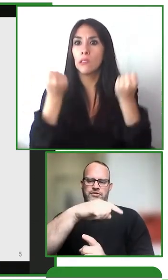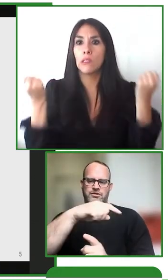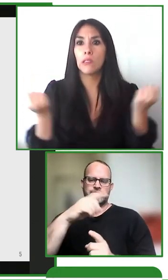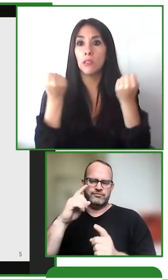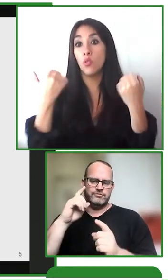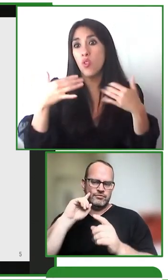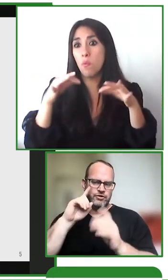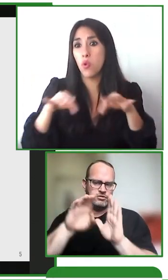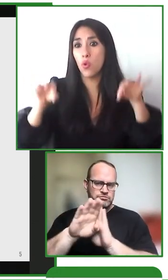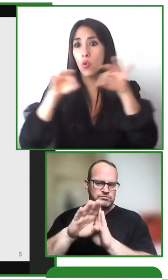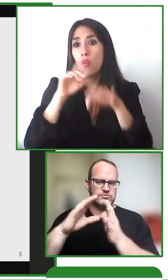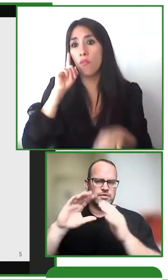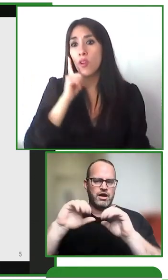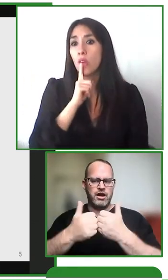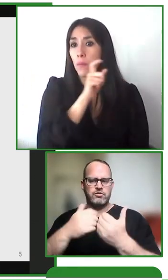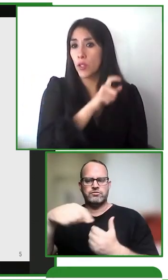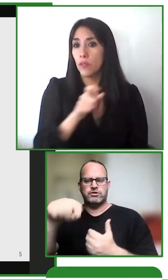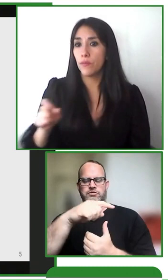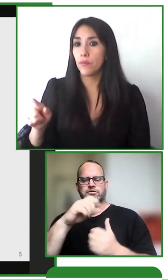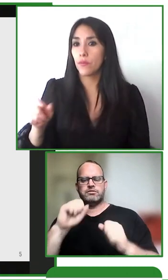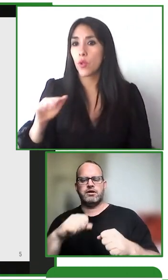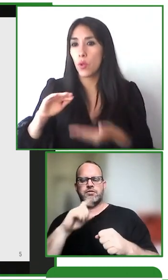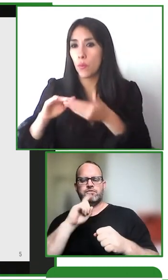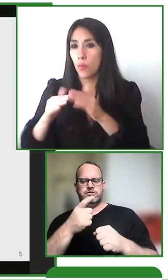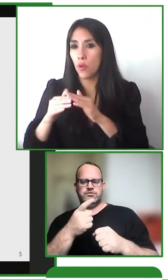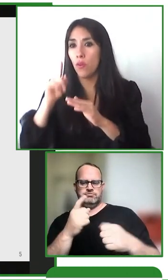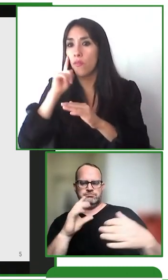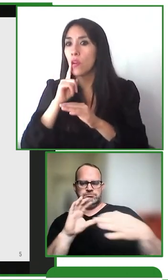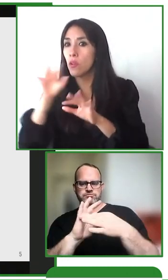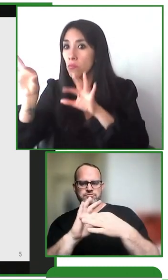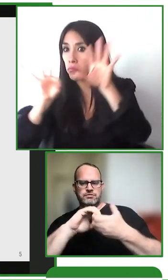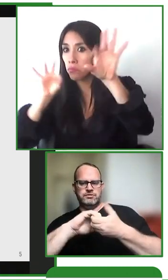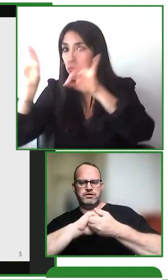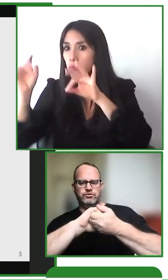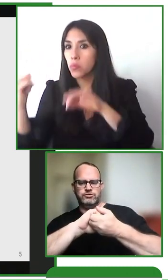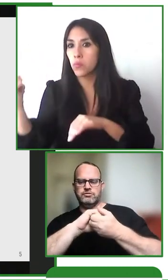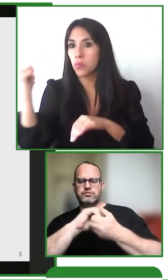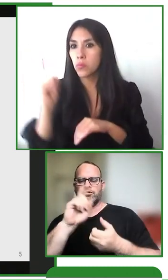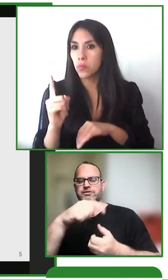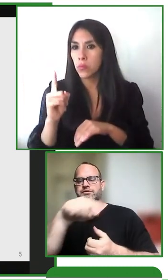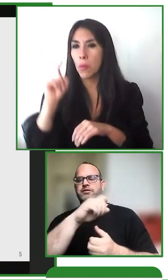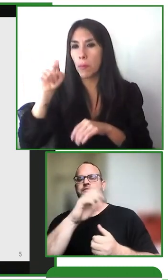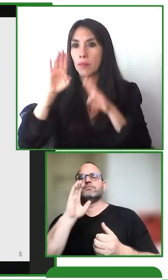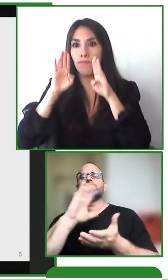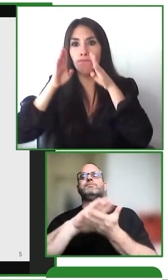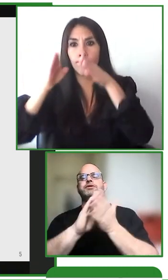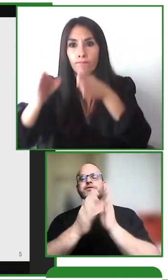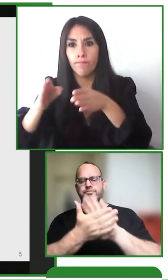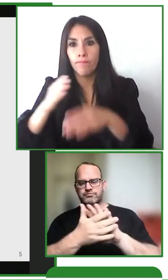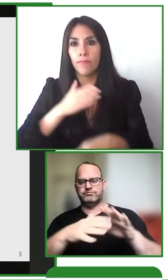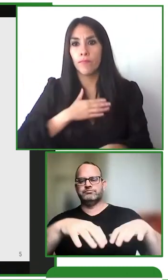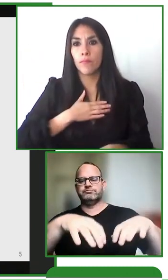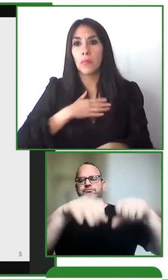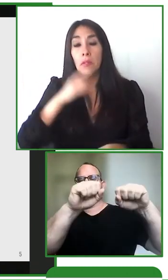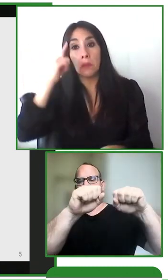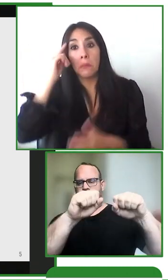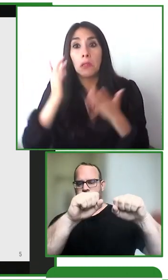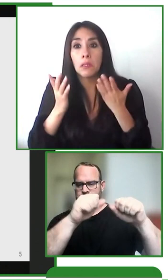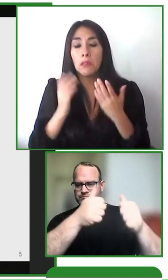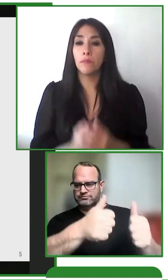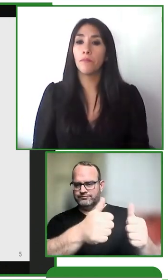en las decisiones de este proceso, porque creemos que empoderar a las comunidades y cómo compartir y desarrollan